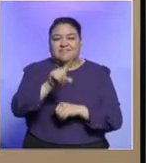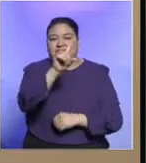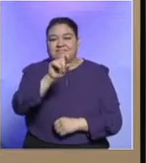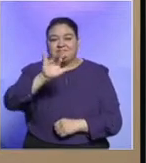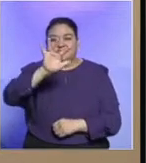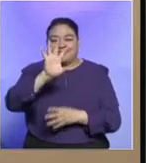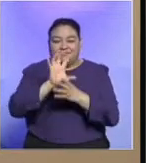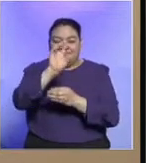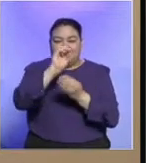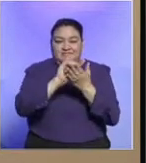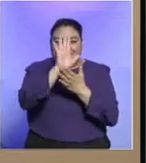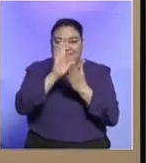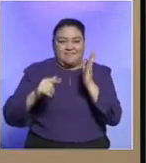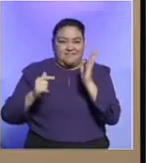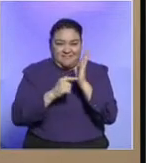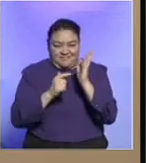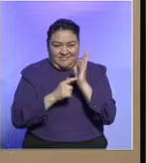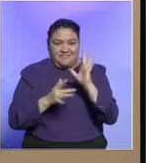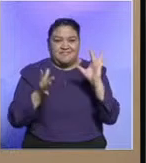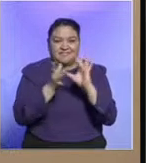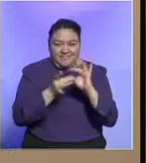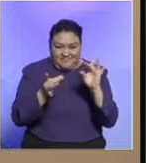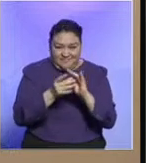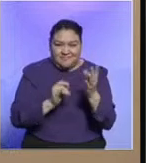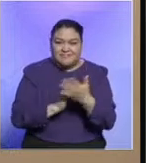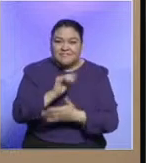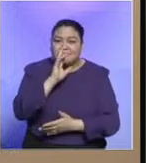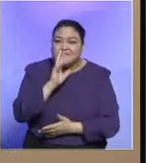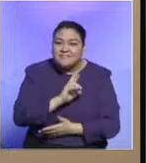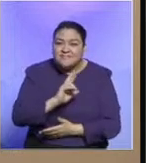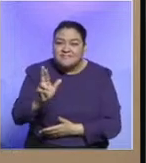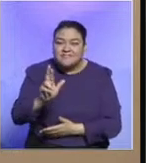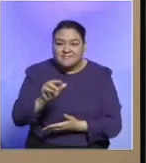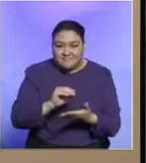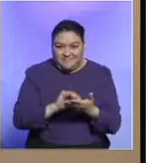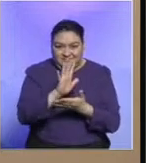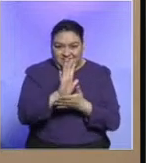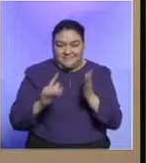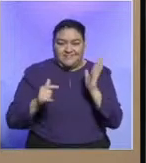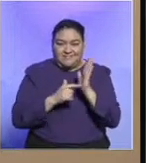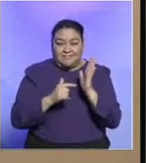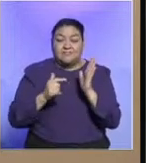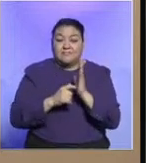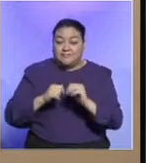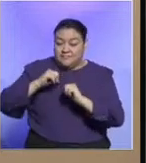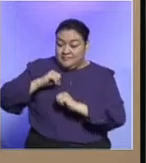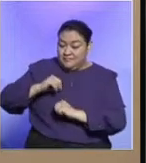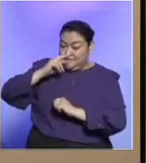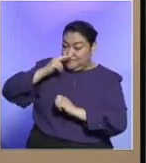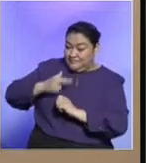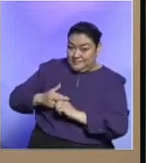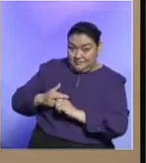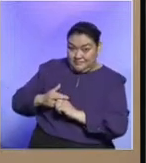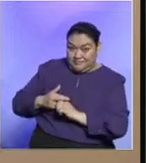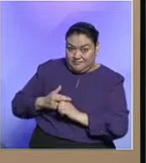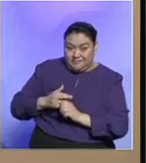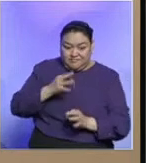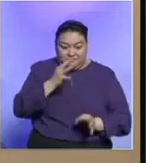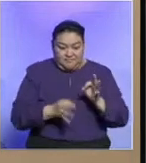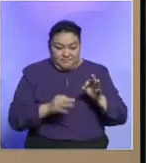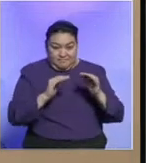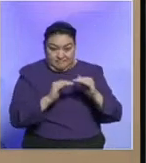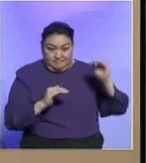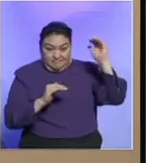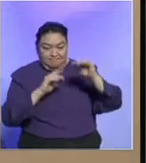105 constitucional con lo que tiene que ver con las atribuciones de este